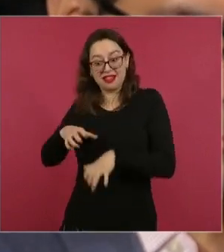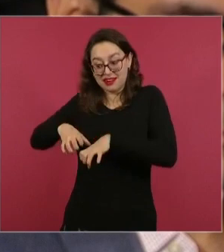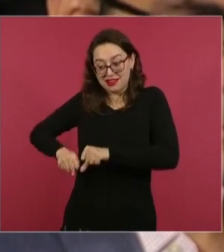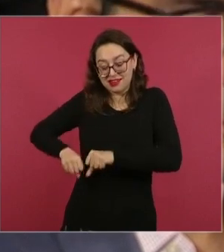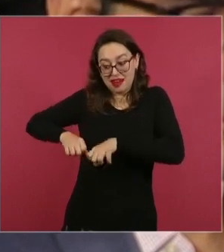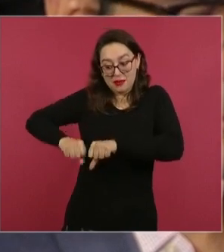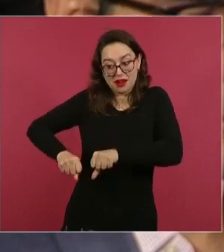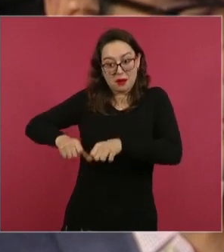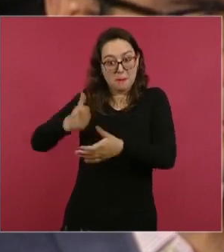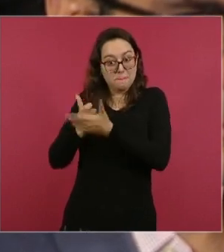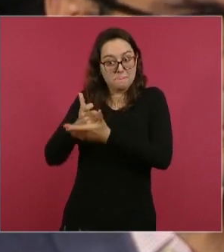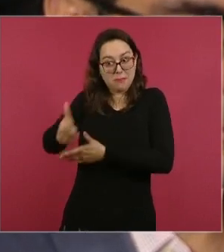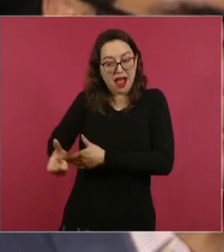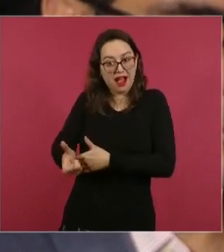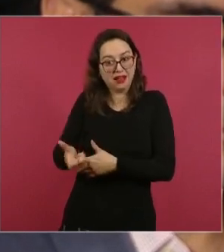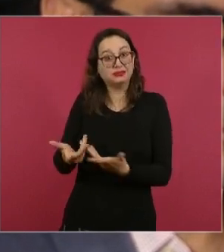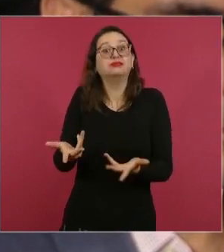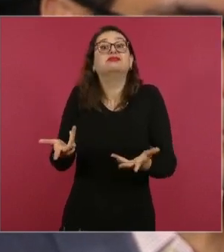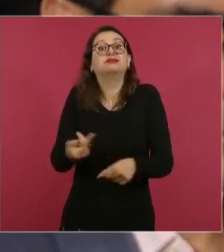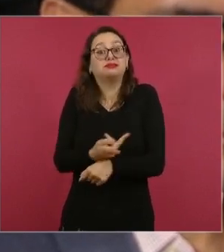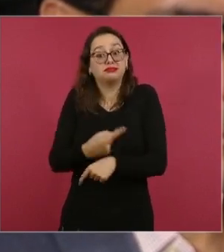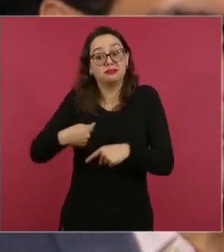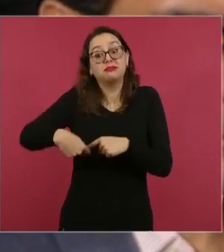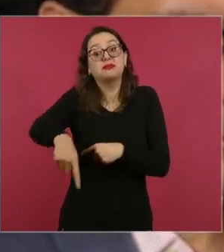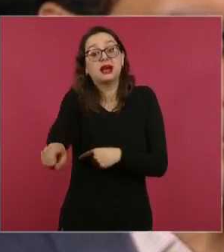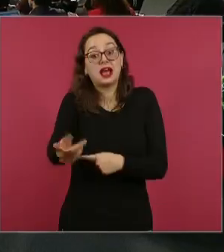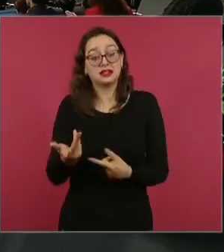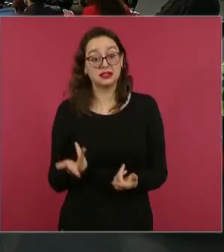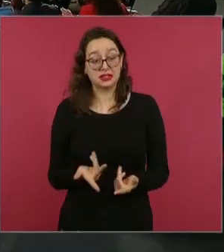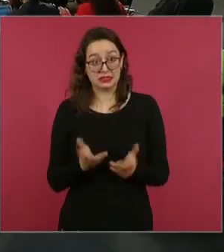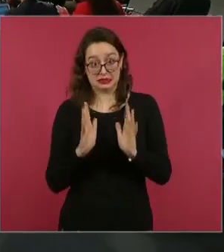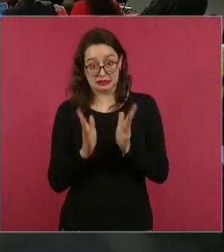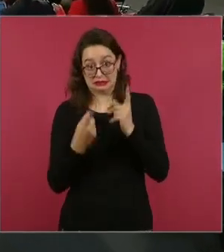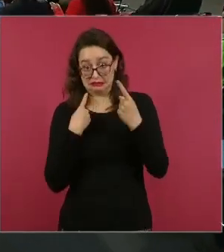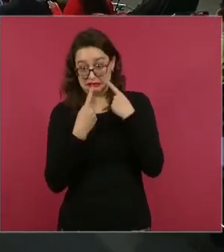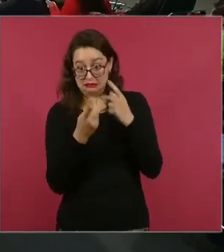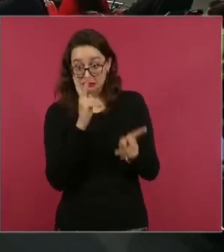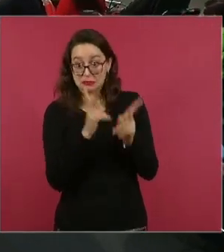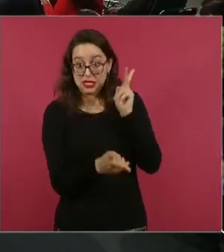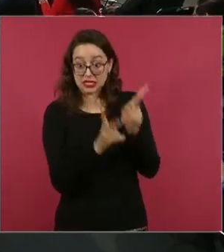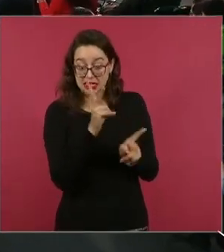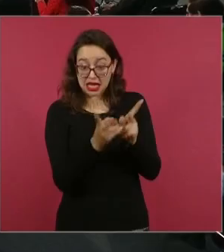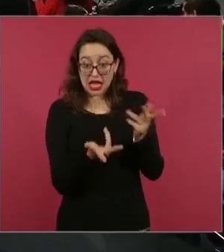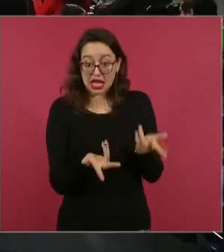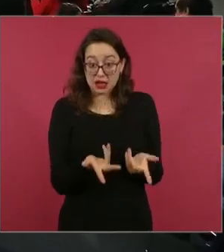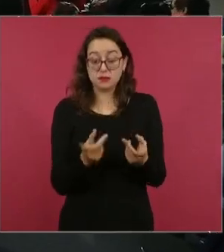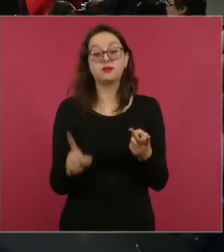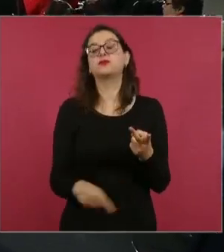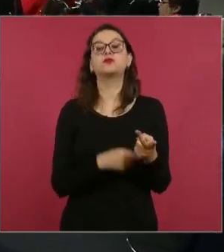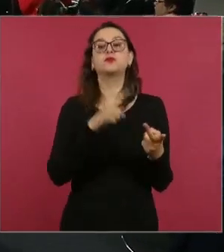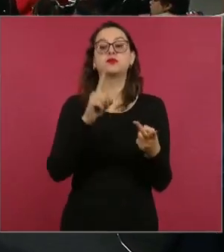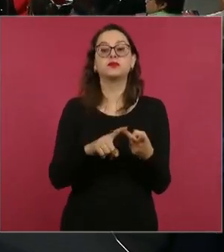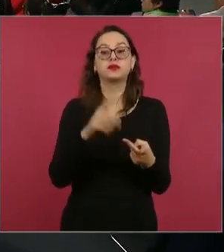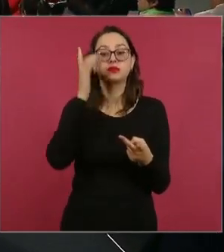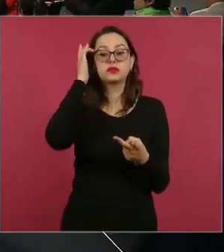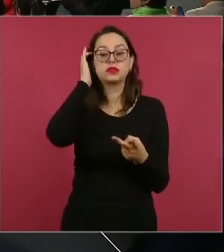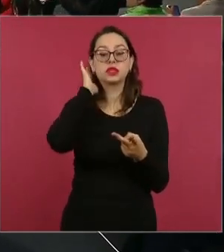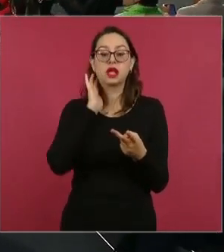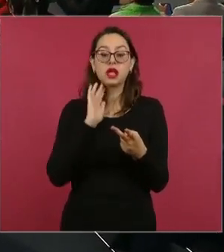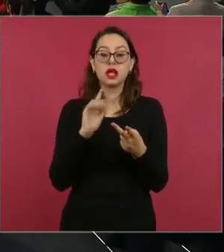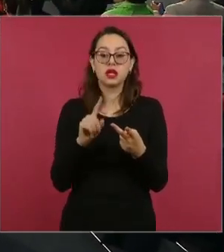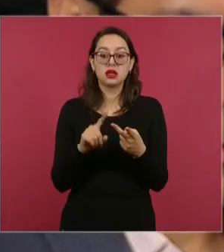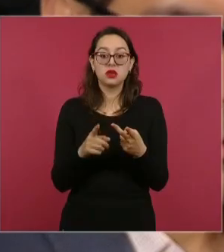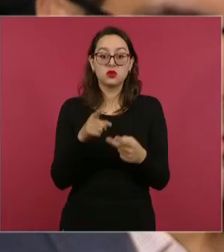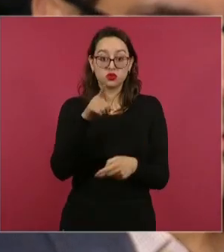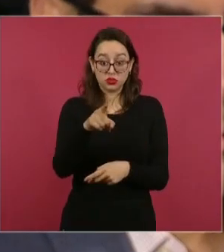hoteleros eso por un lado y por el otro si con toda esta tremenda tremenda emergencia que ha sucedido en Acapulco siguen firme su